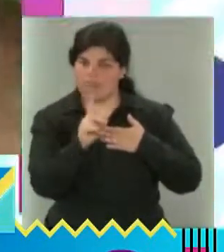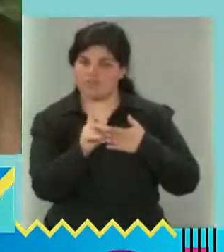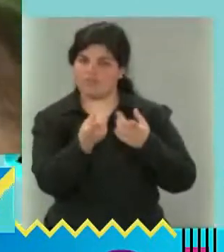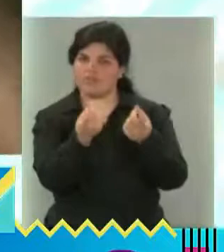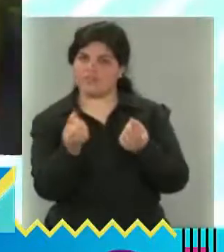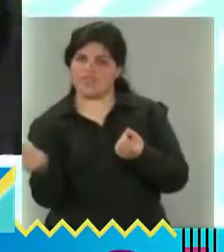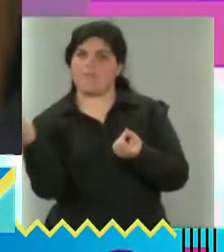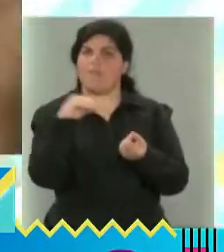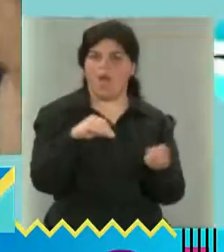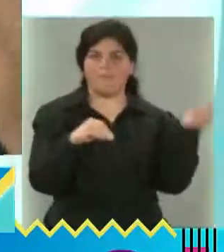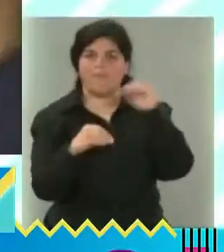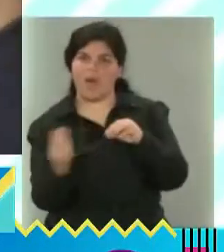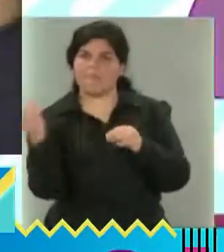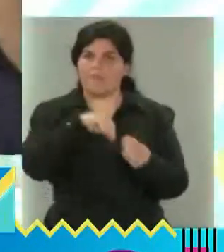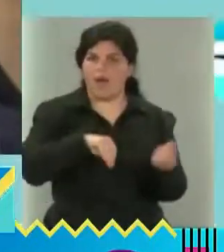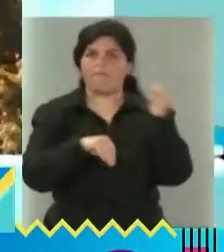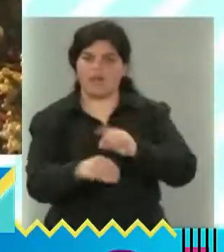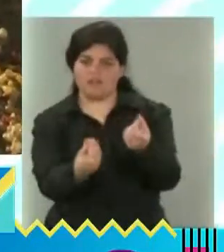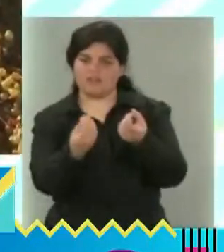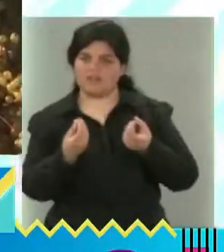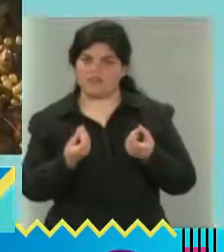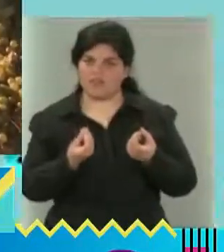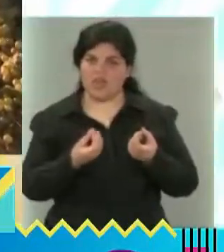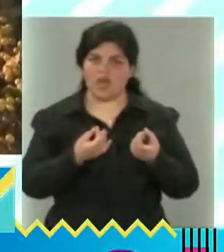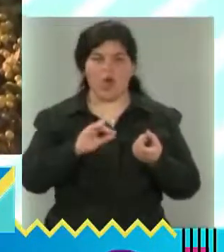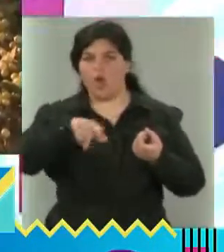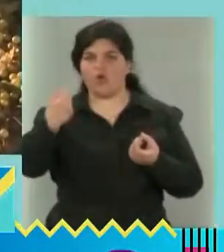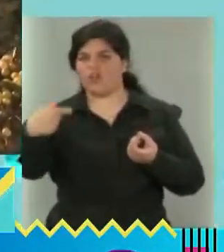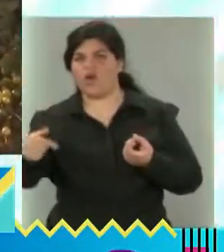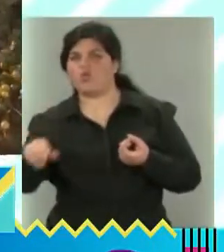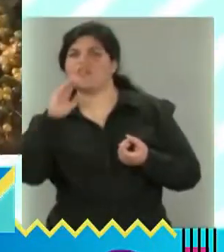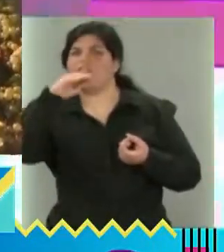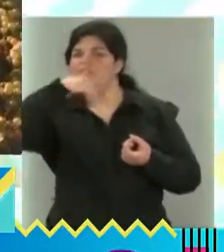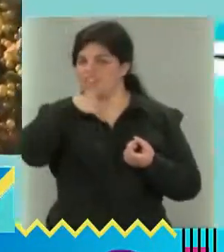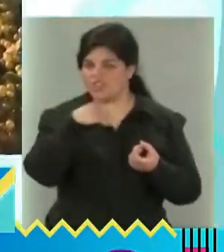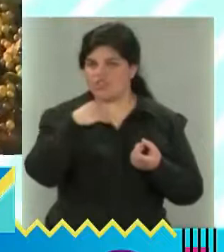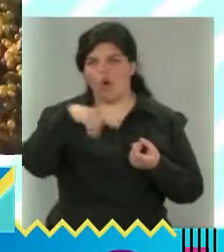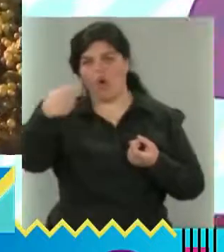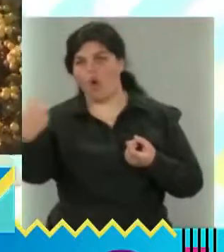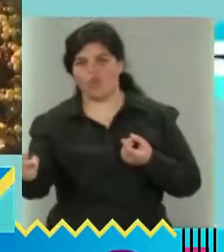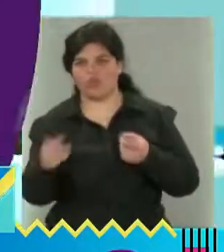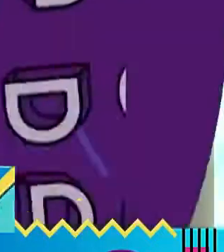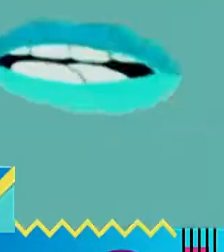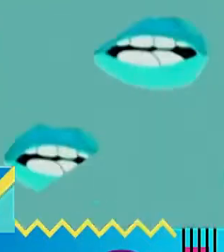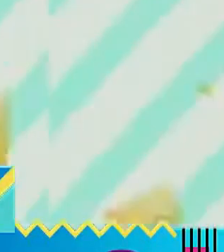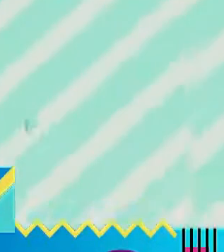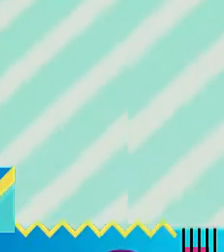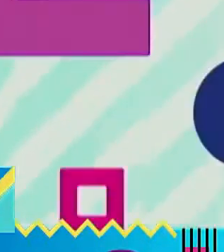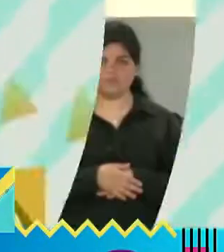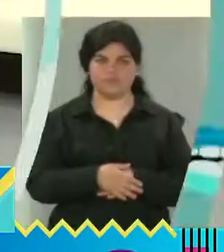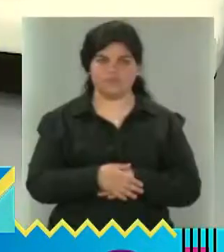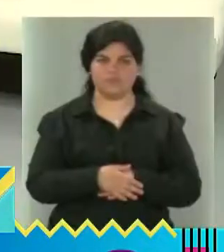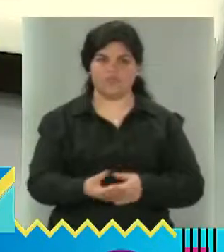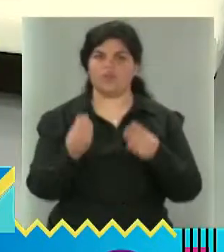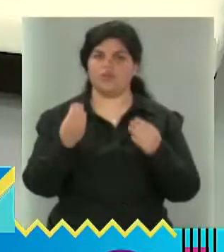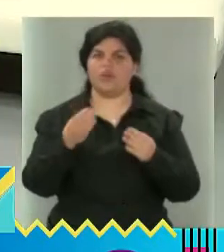con otras variedades, con otros vinos y con otros productos, no solo vino, otros productos que deriven de la industria vitivinícola. Bien, ¿y qué análisis hacen de la capacitación que se pueda estar dando